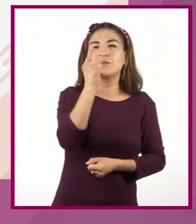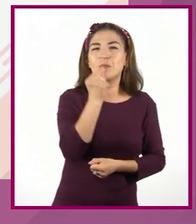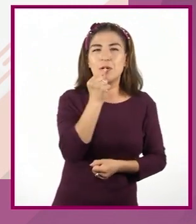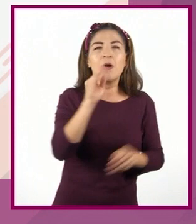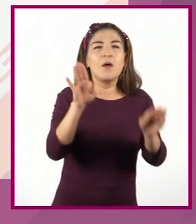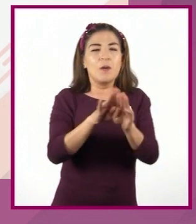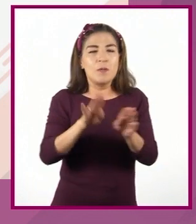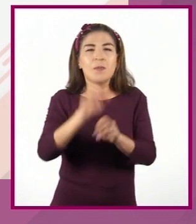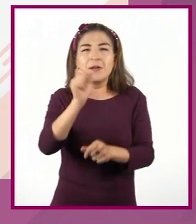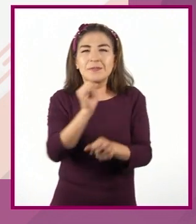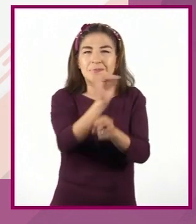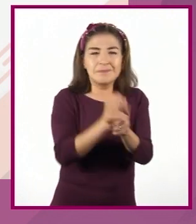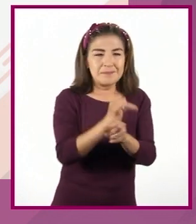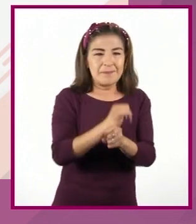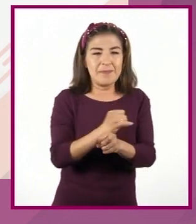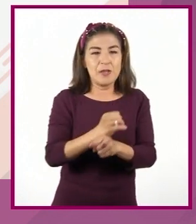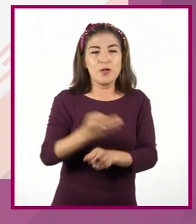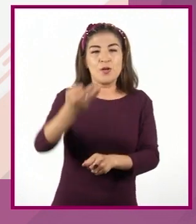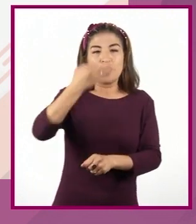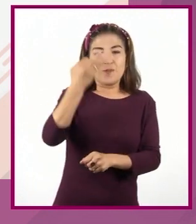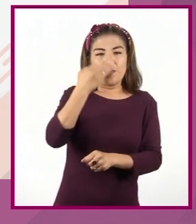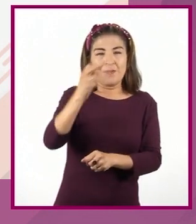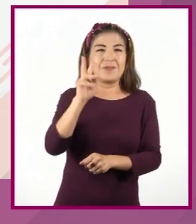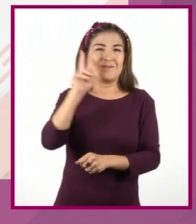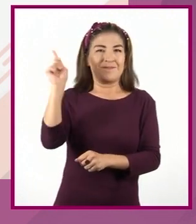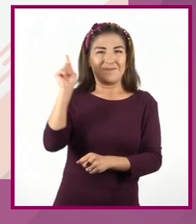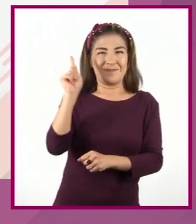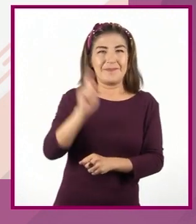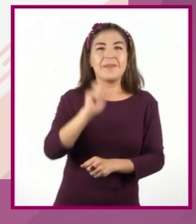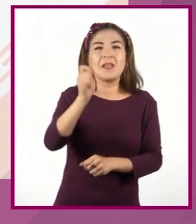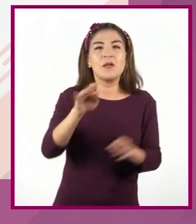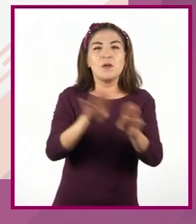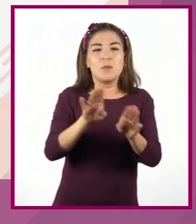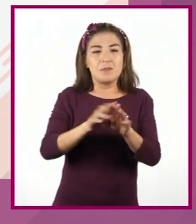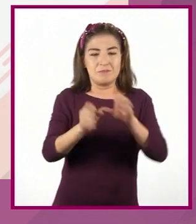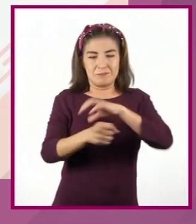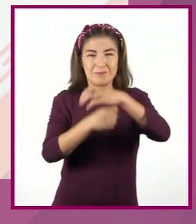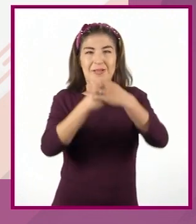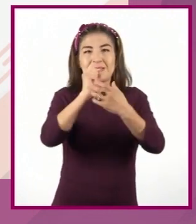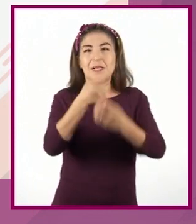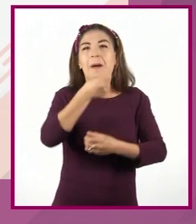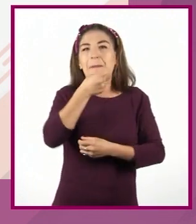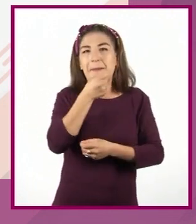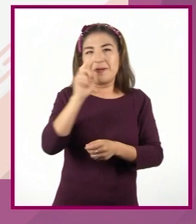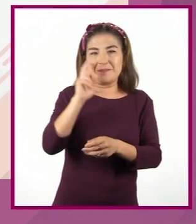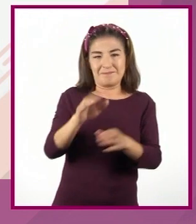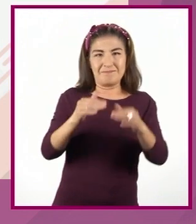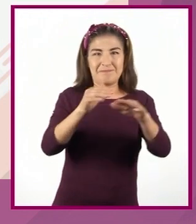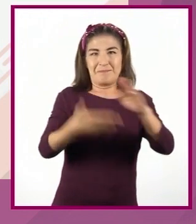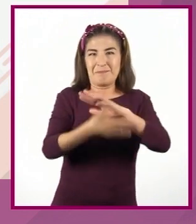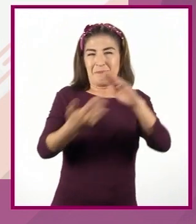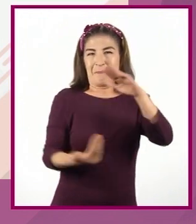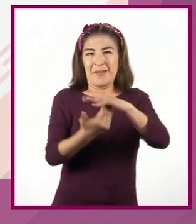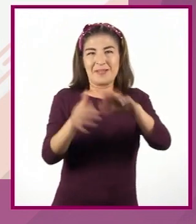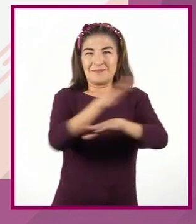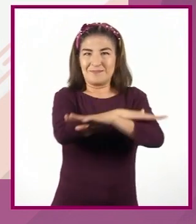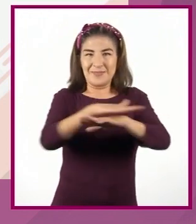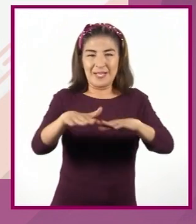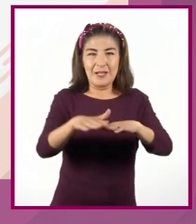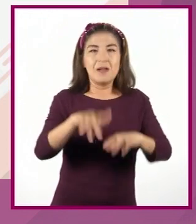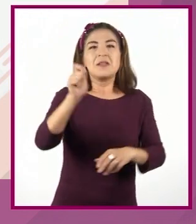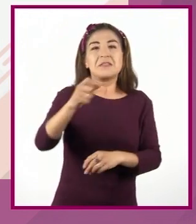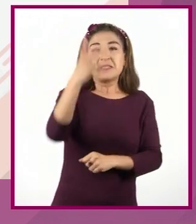análisis, como este florero en lo alto, un micrófono al centro del escritorio, una televisión antigua en el